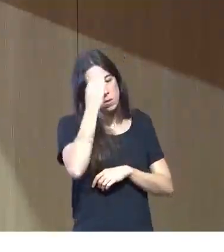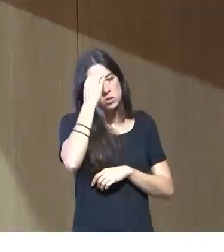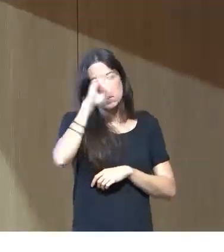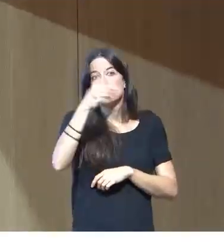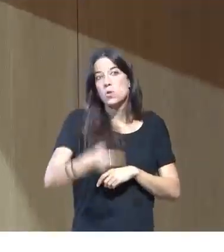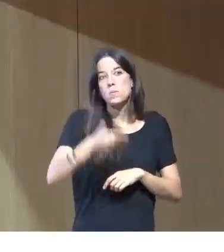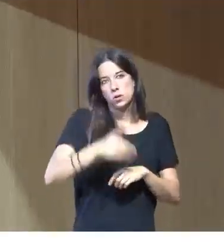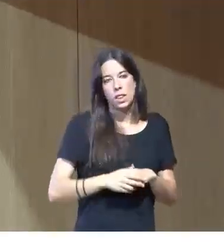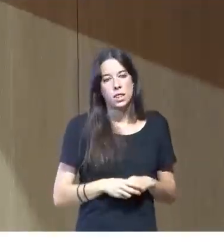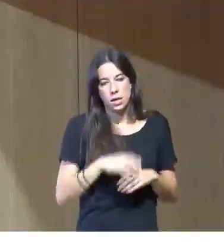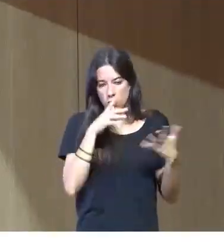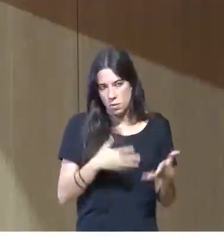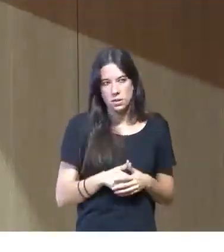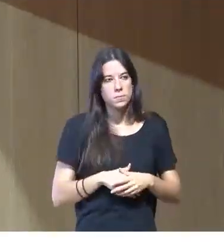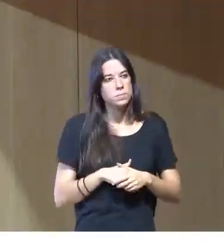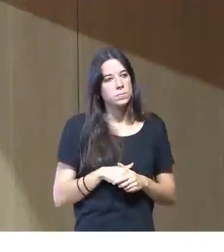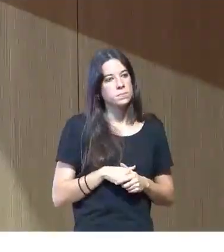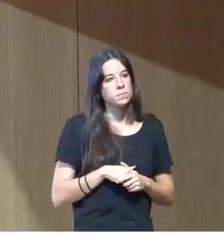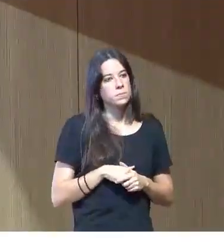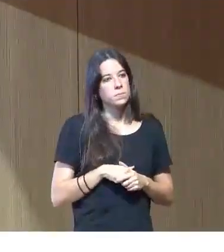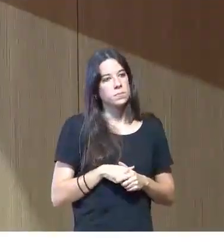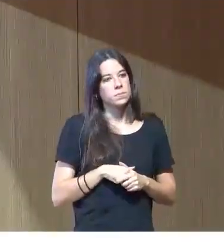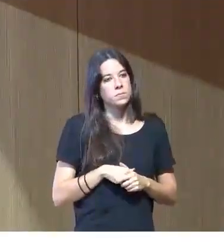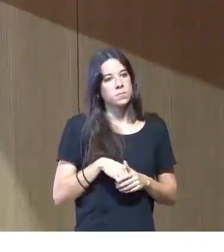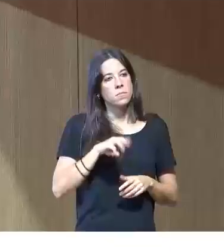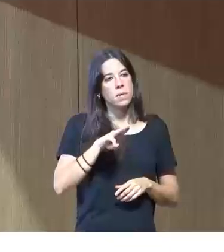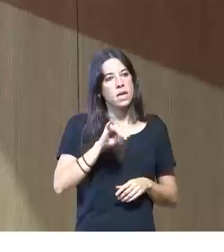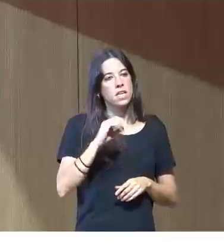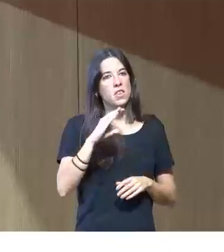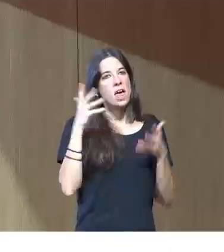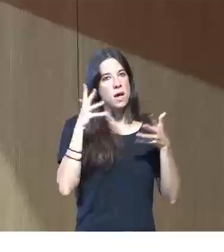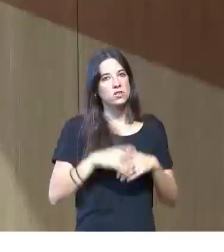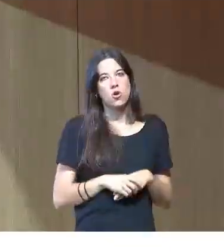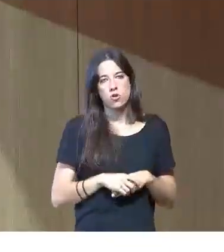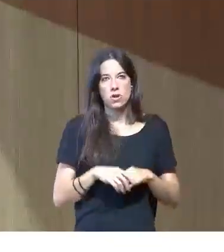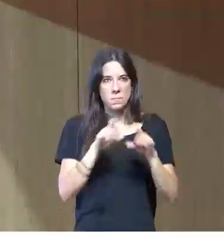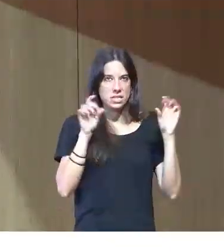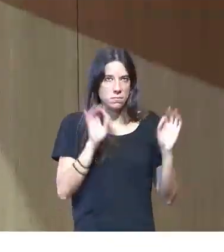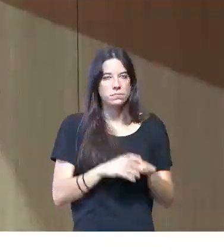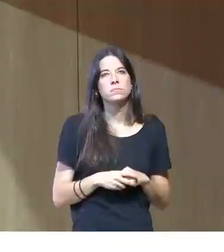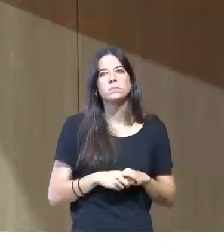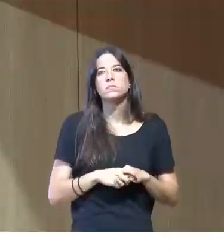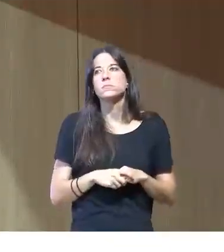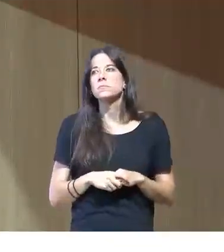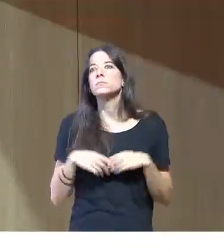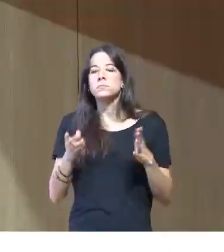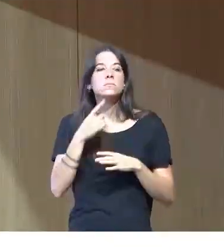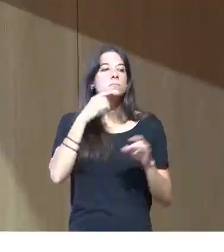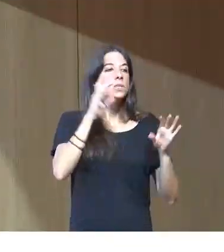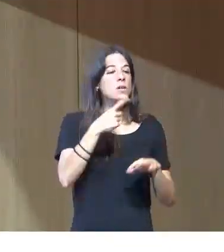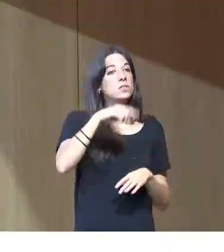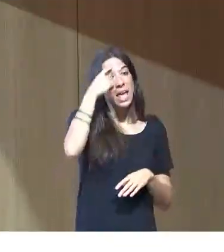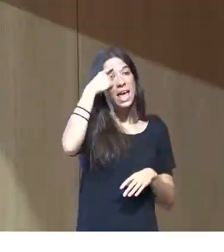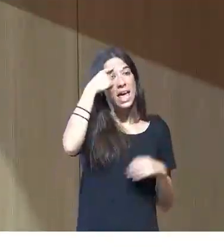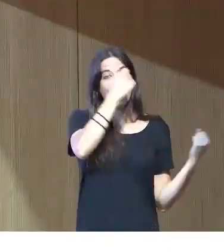muy importante en estos momentos no Bueno voy a haceros una pregunta a todos Yo creo que vamos a empezar por aquí no como expertos en jóvenes o